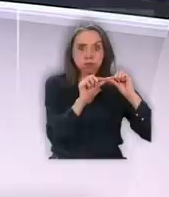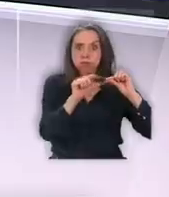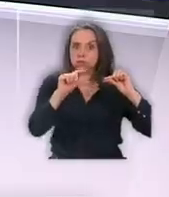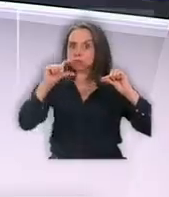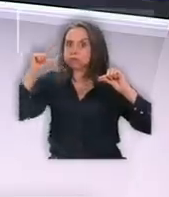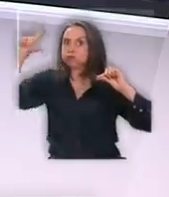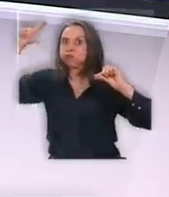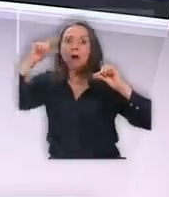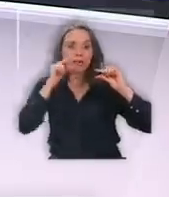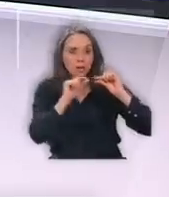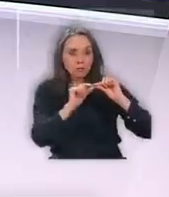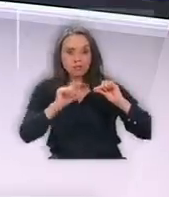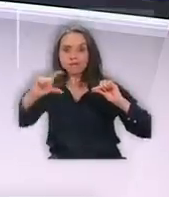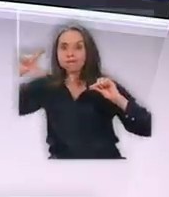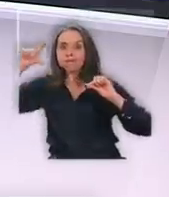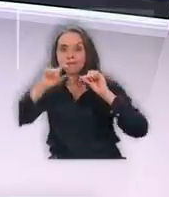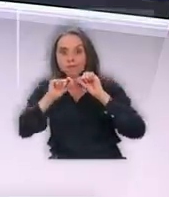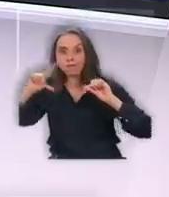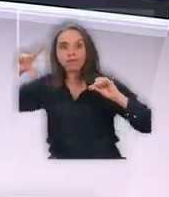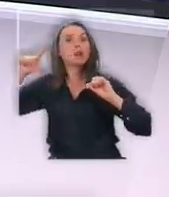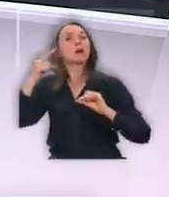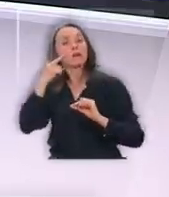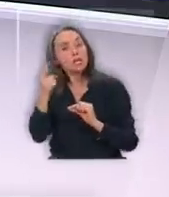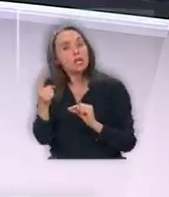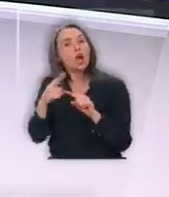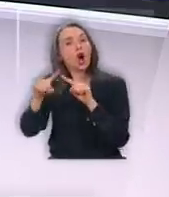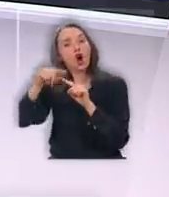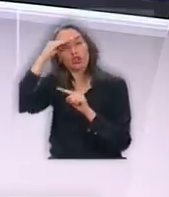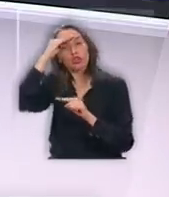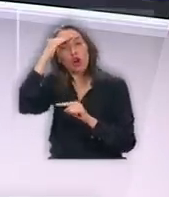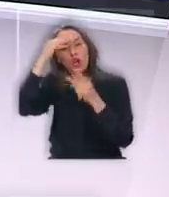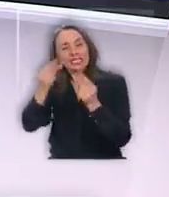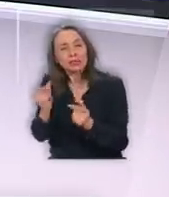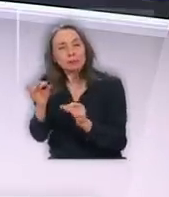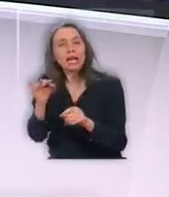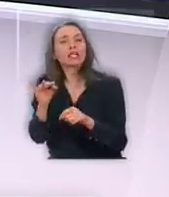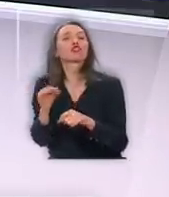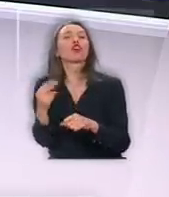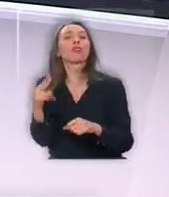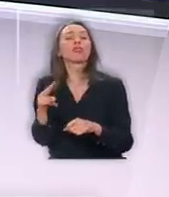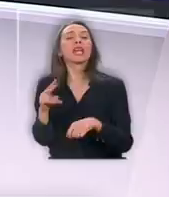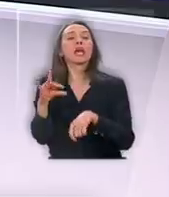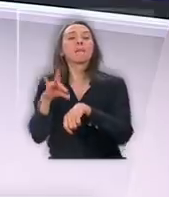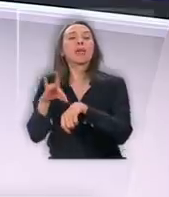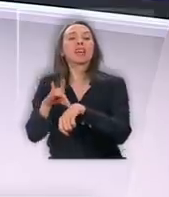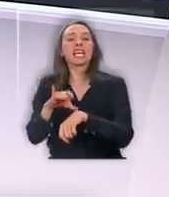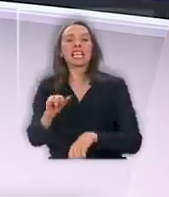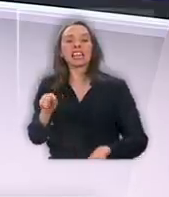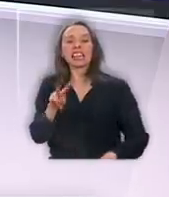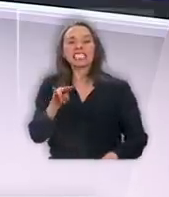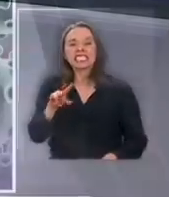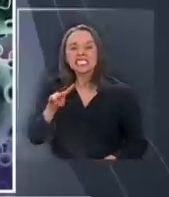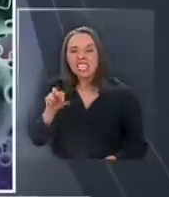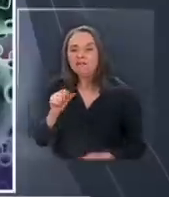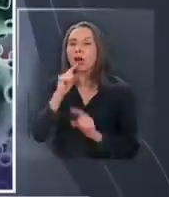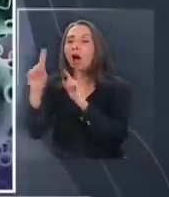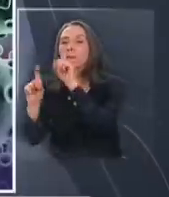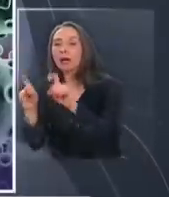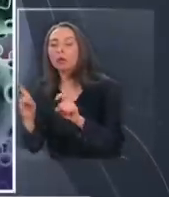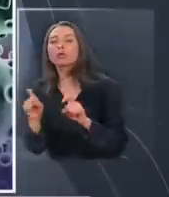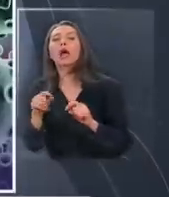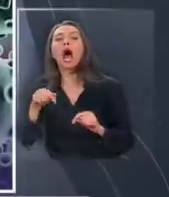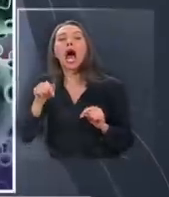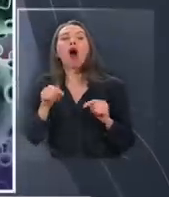hemos tratado de dilucidar con otros especialistas intensivos, y cuesta averiguar en qué parte de la